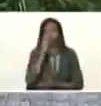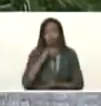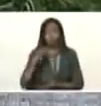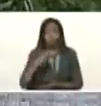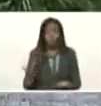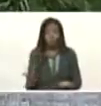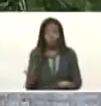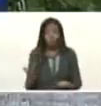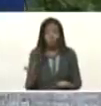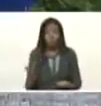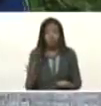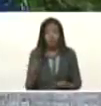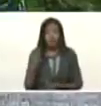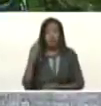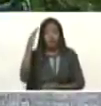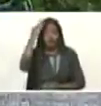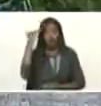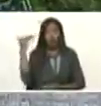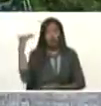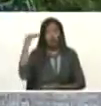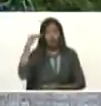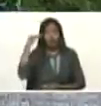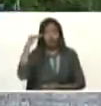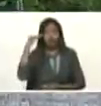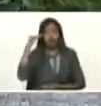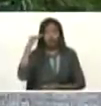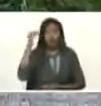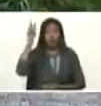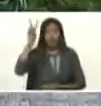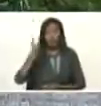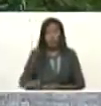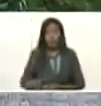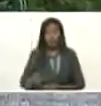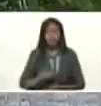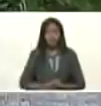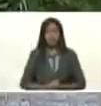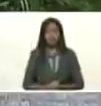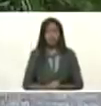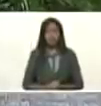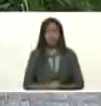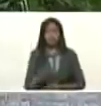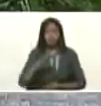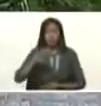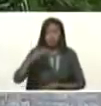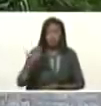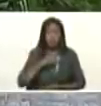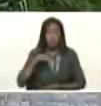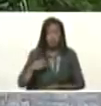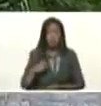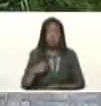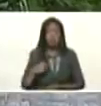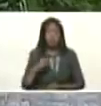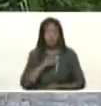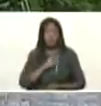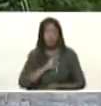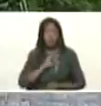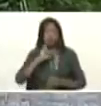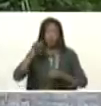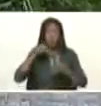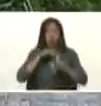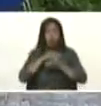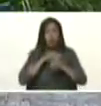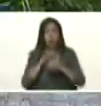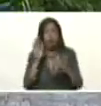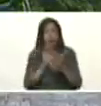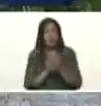En Corea del Norte, en Vietnam. ¿Dónde está nuestra delegación? Jorge Arriaza, la